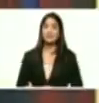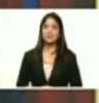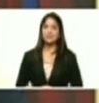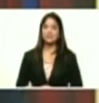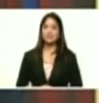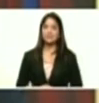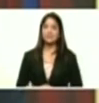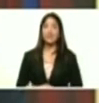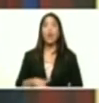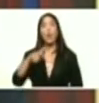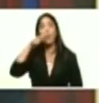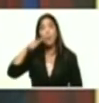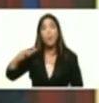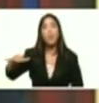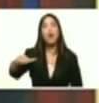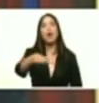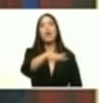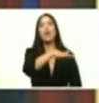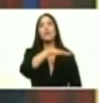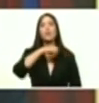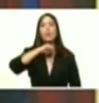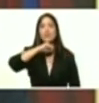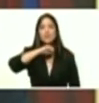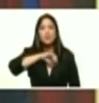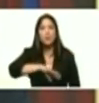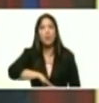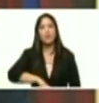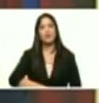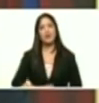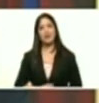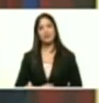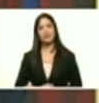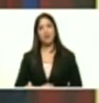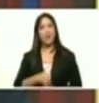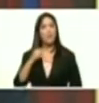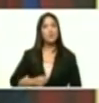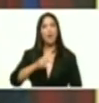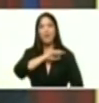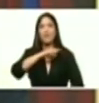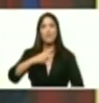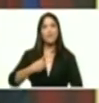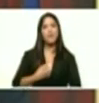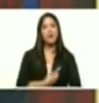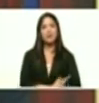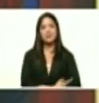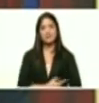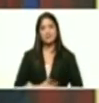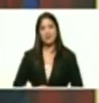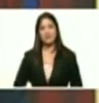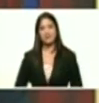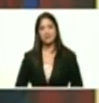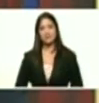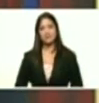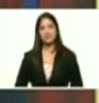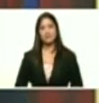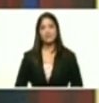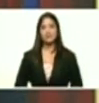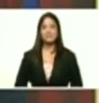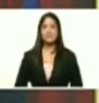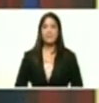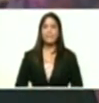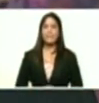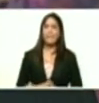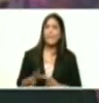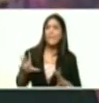Es un pueblo. Es una historia. Es una fuerza inaudita que